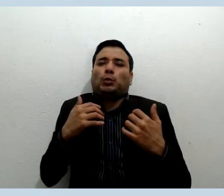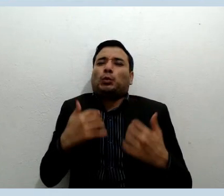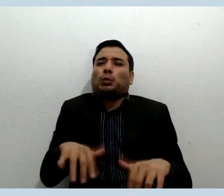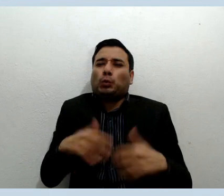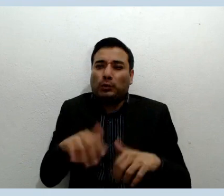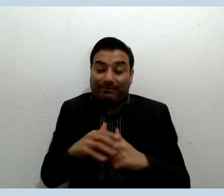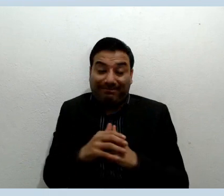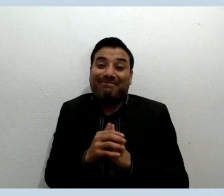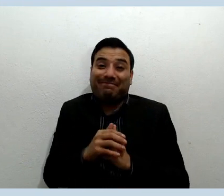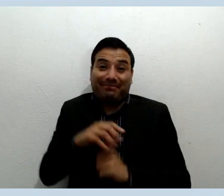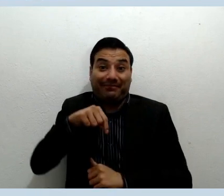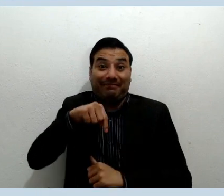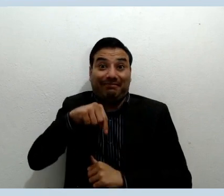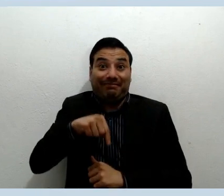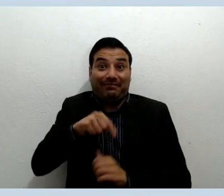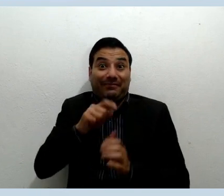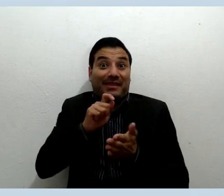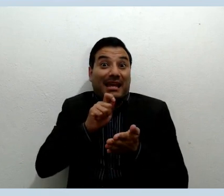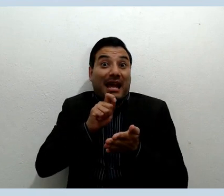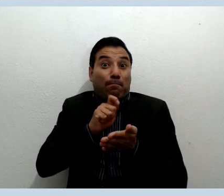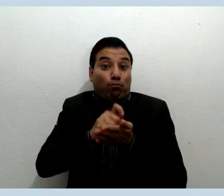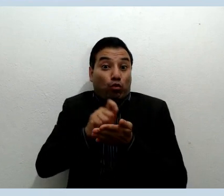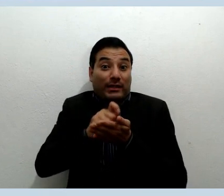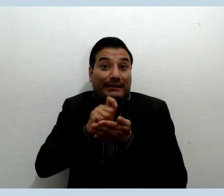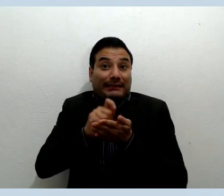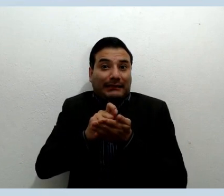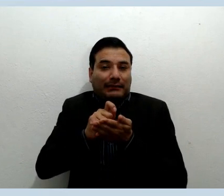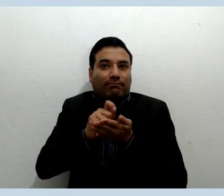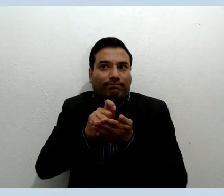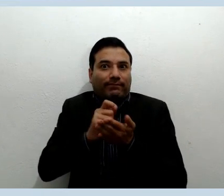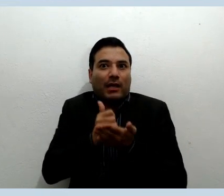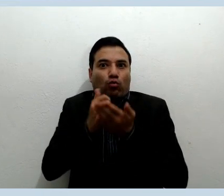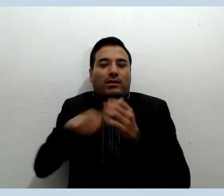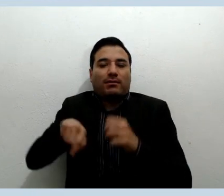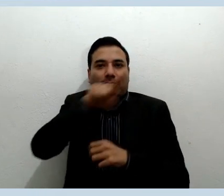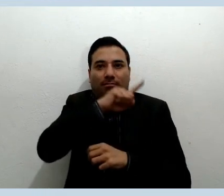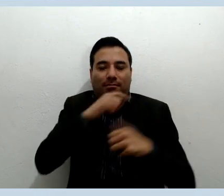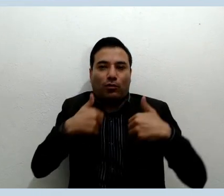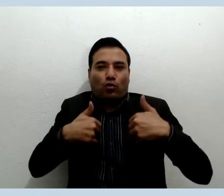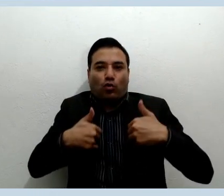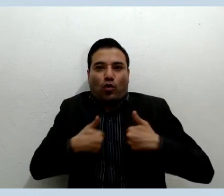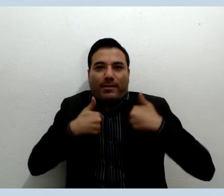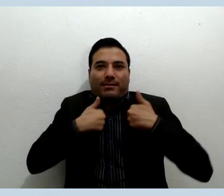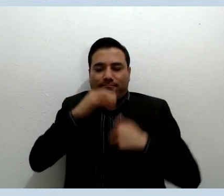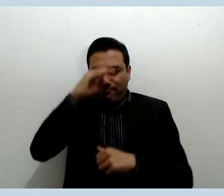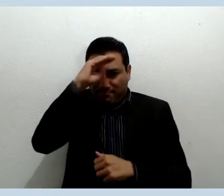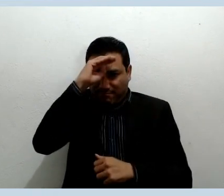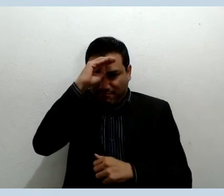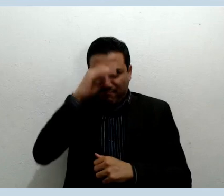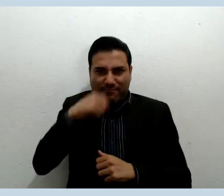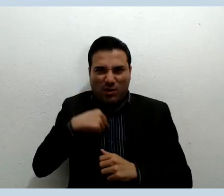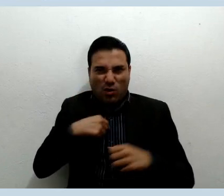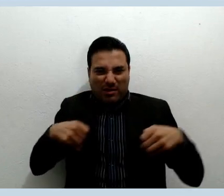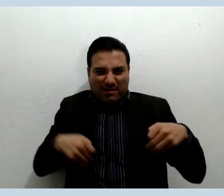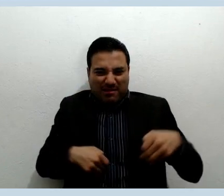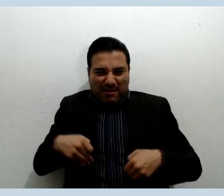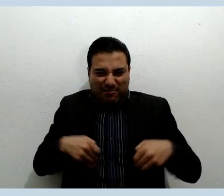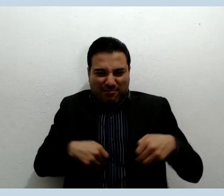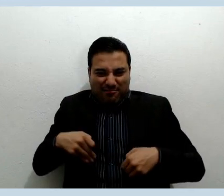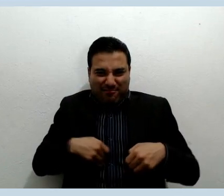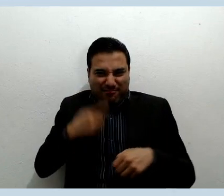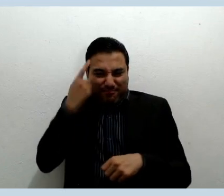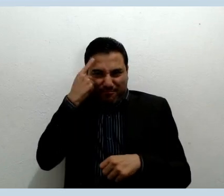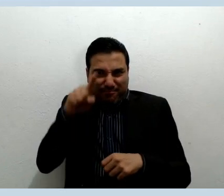apuntes replantea el lugar que tenemos las jóvenes los jóvenes en el teatro es completamente